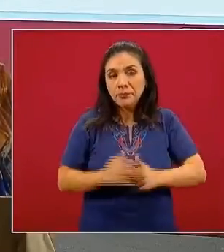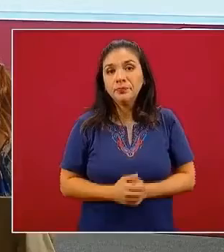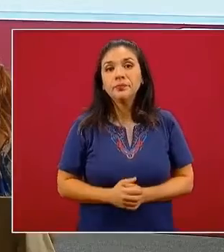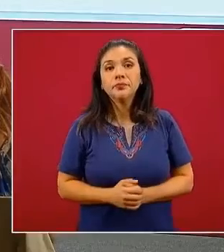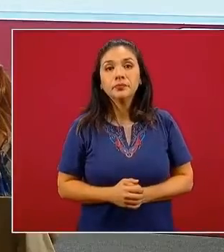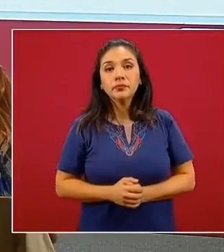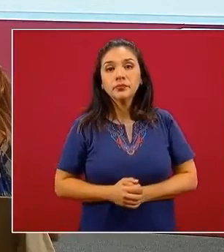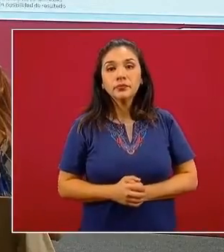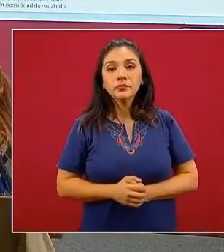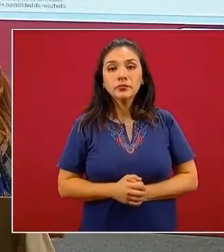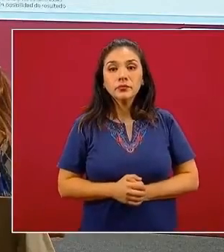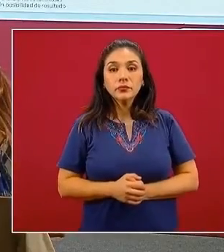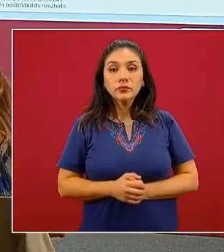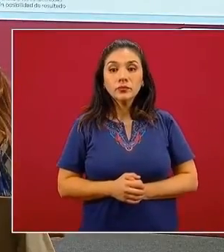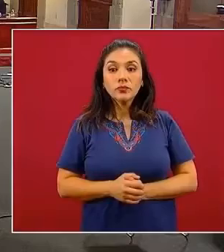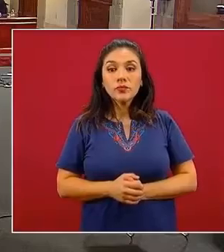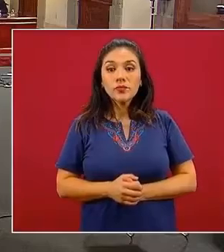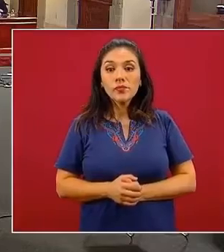favor.